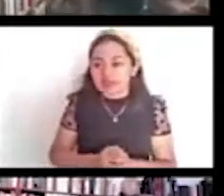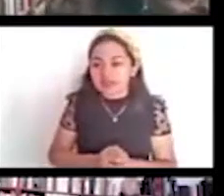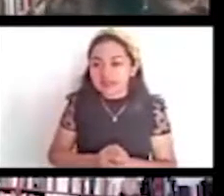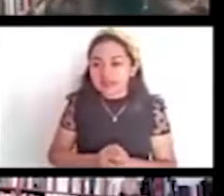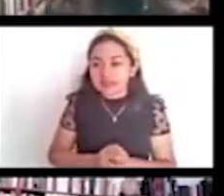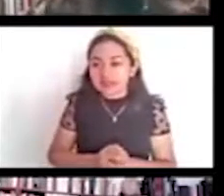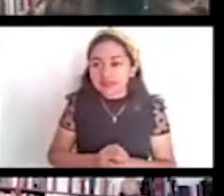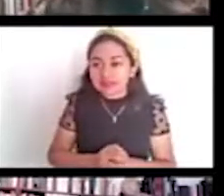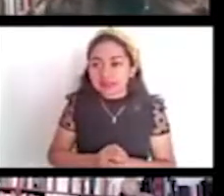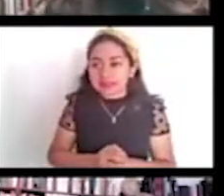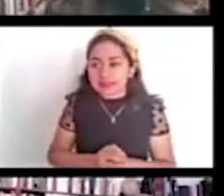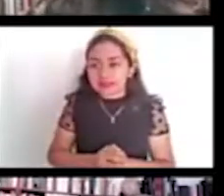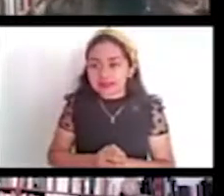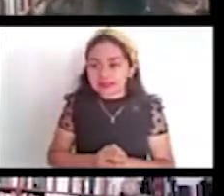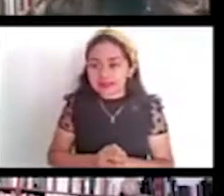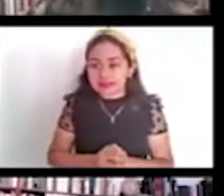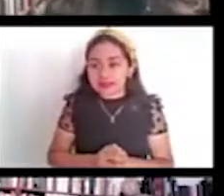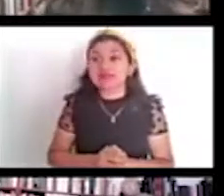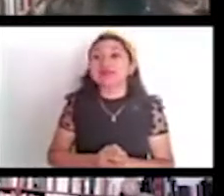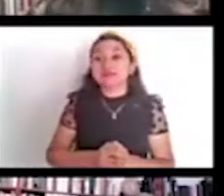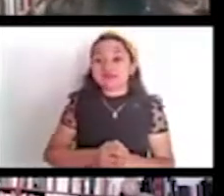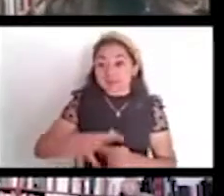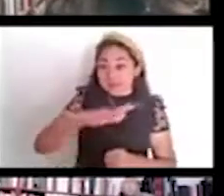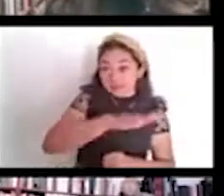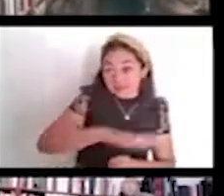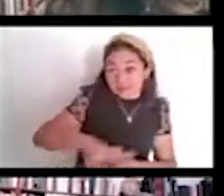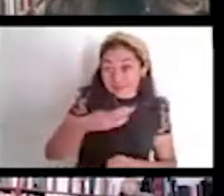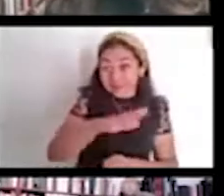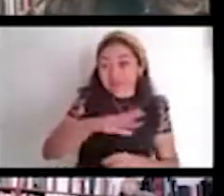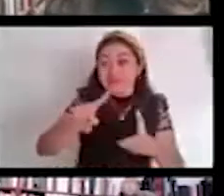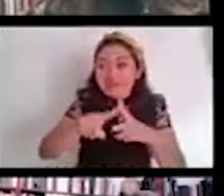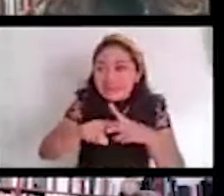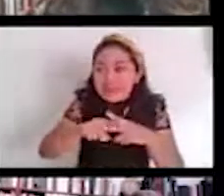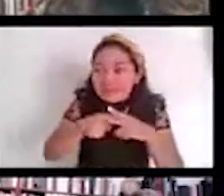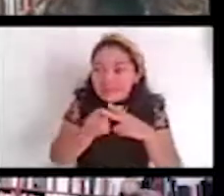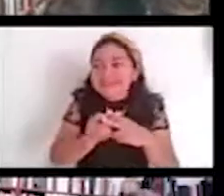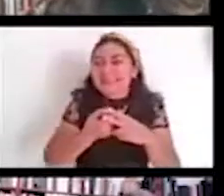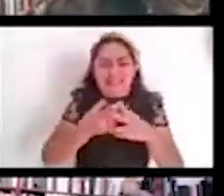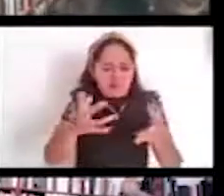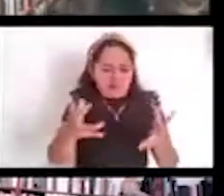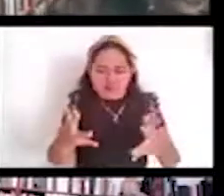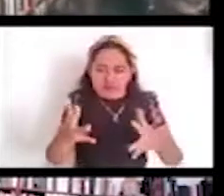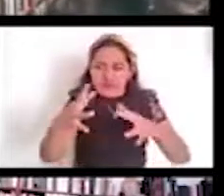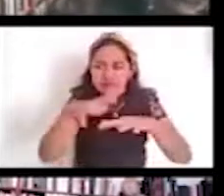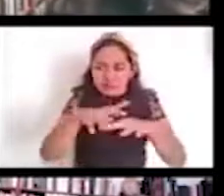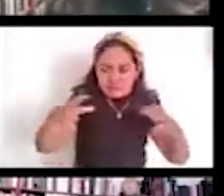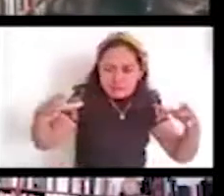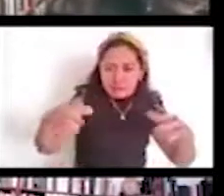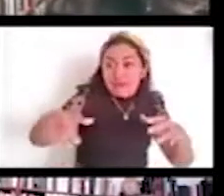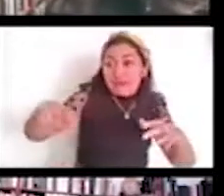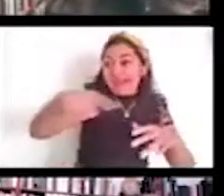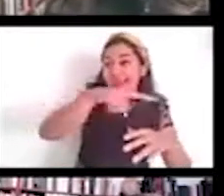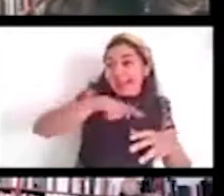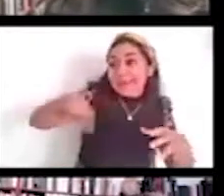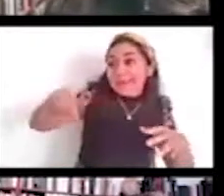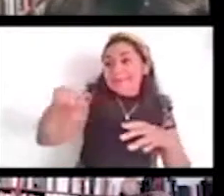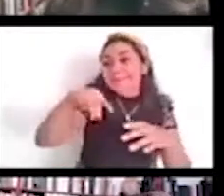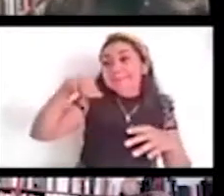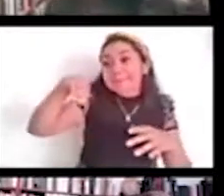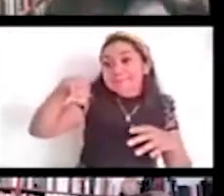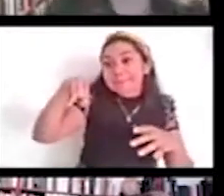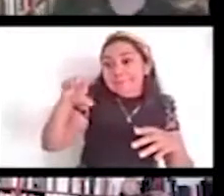los pueblos de la ribera empiezan a ser incorporados a la órbita mexica, ¿no? Con